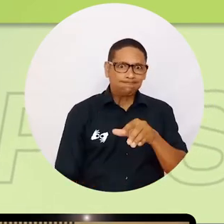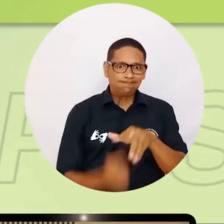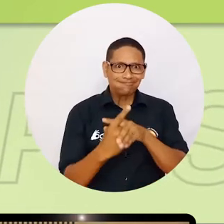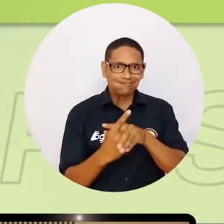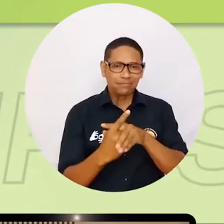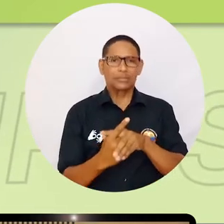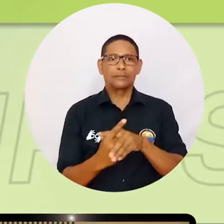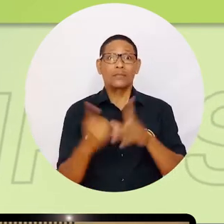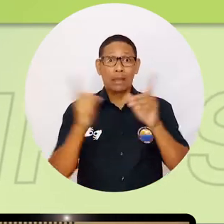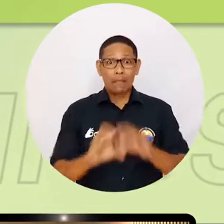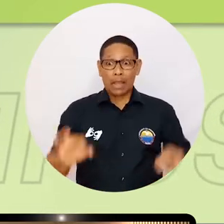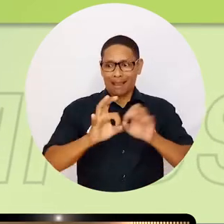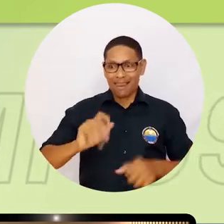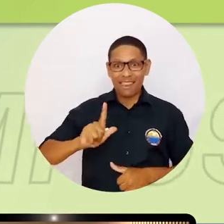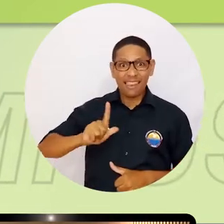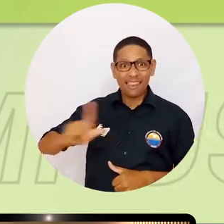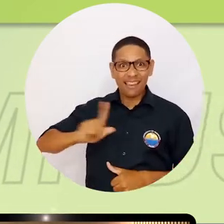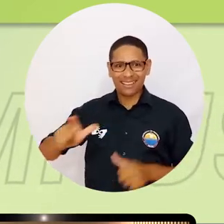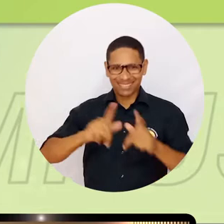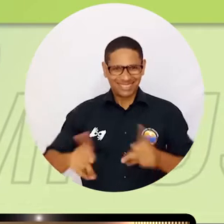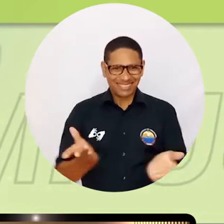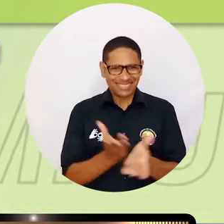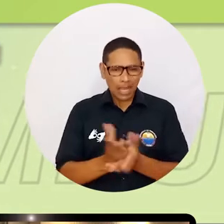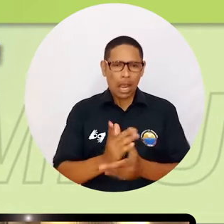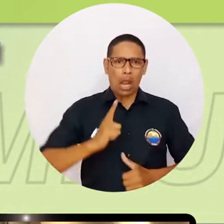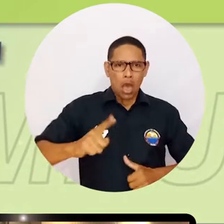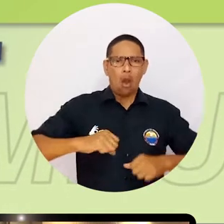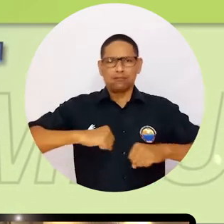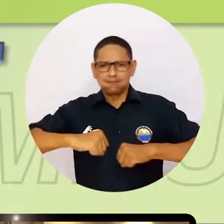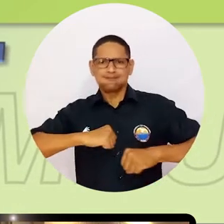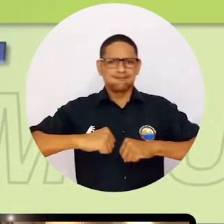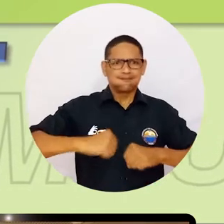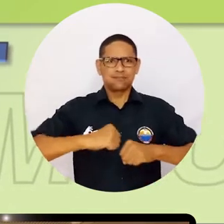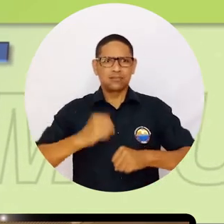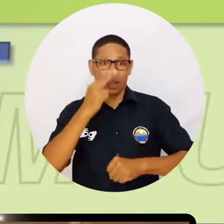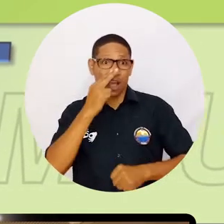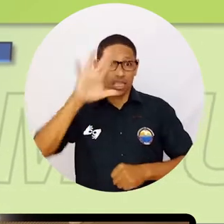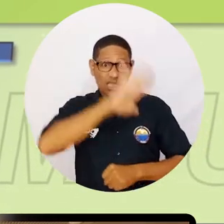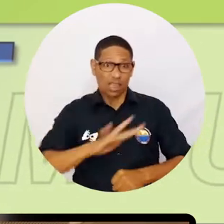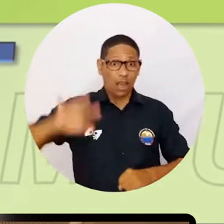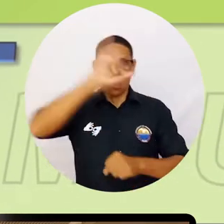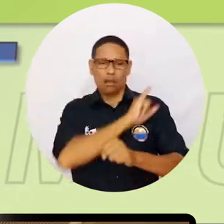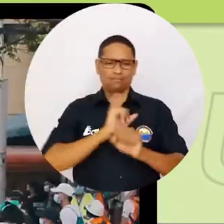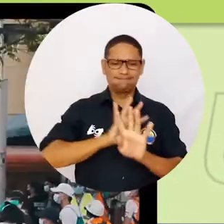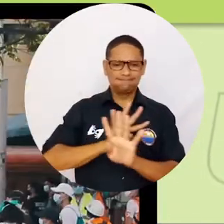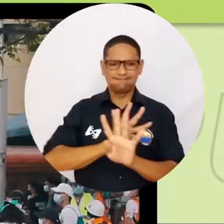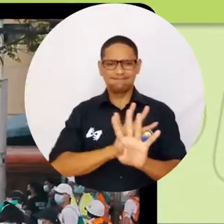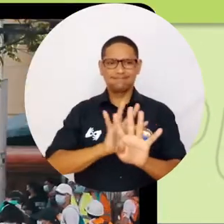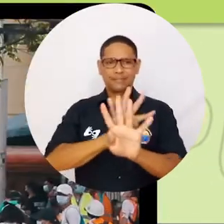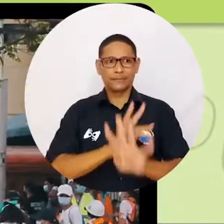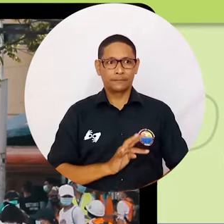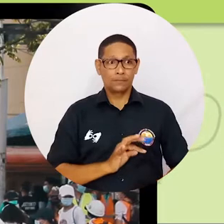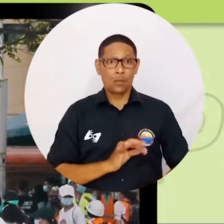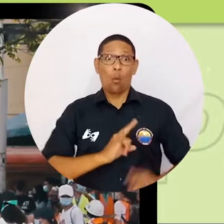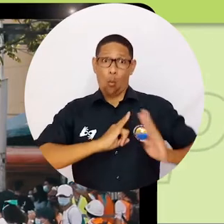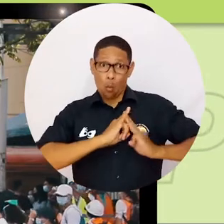se reconoció el liderazgo y participación de los estudiantes en el marco de la Jornada Nacional de Movilización. La institución